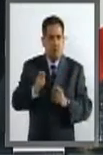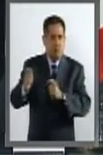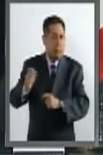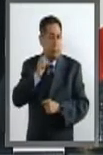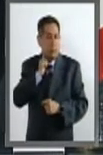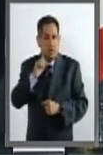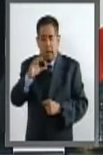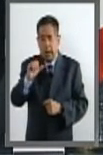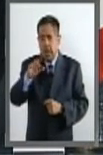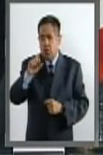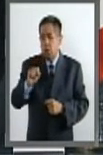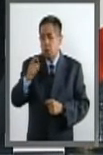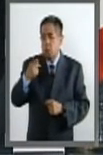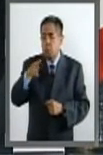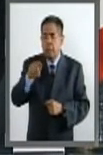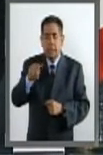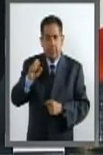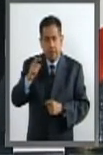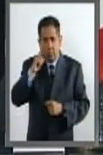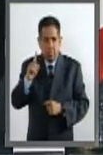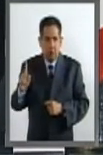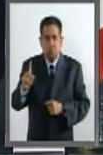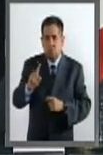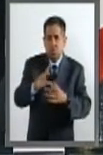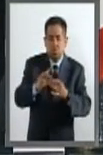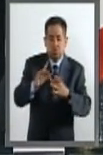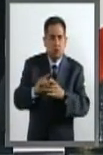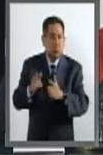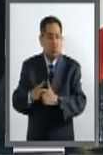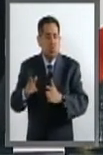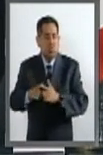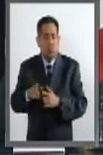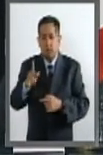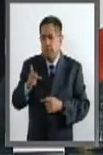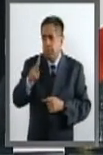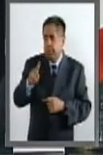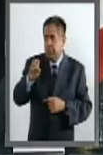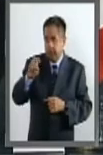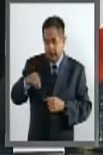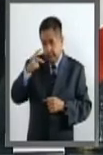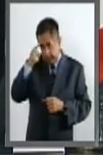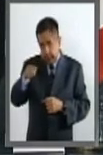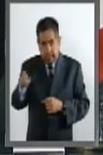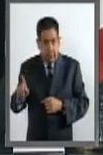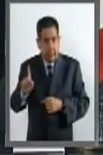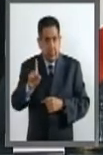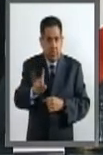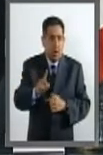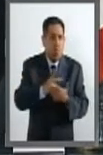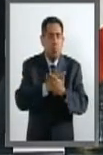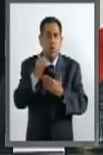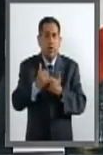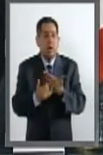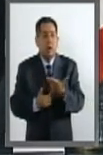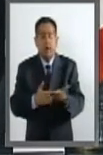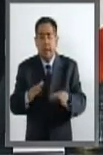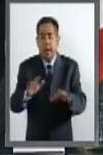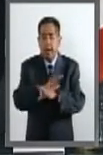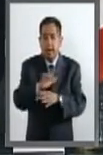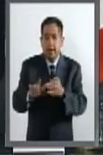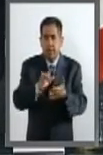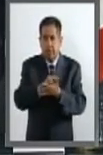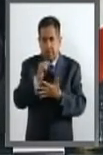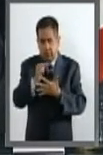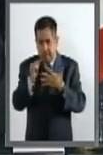Senador Carlos Alberto Puente Salas para presentar a nombre de los senadores del Grupo Parlamentario del Partido Verde Ecologista de México un proyecto de decreto por el que se reforman diversas